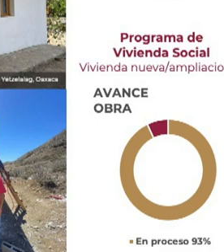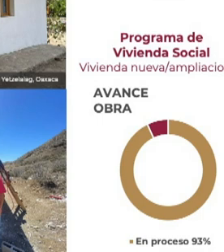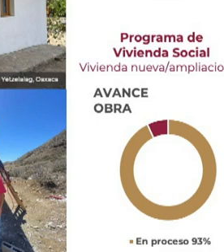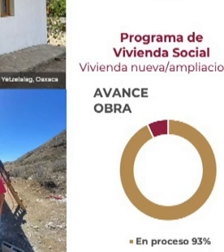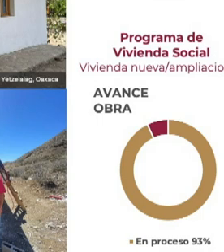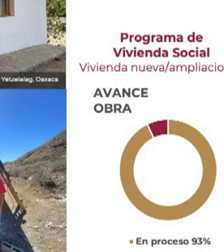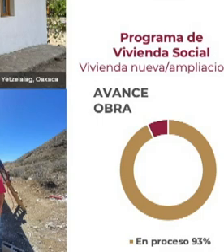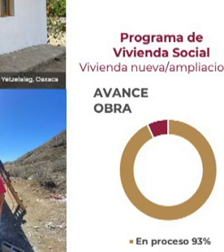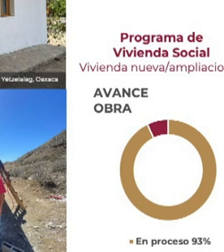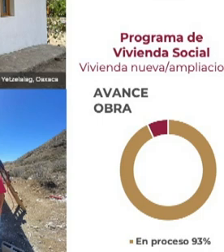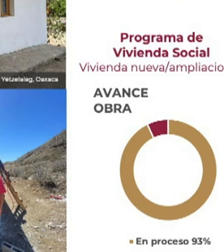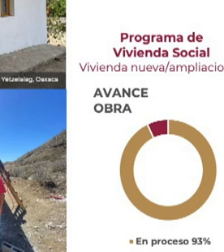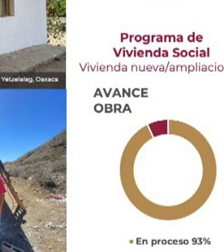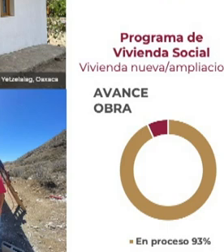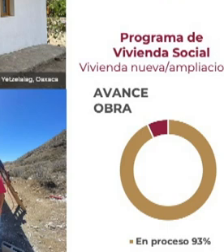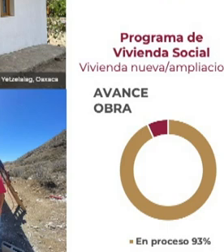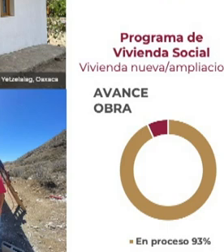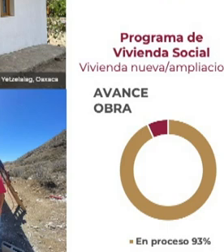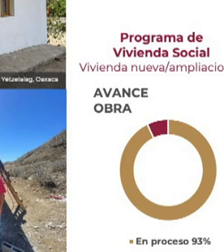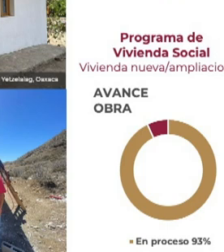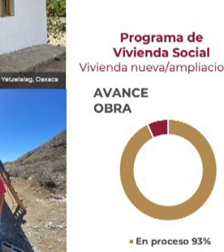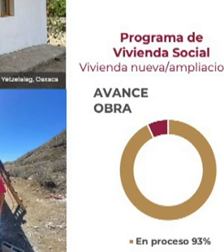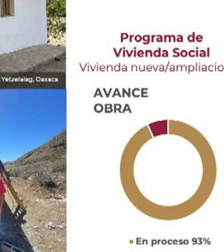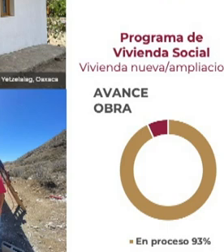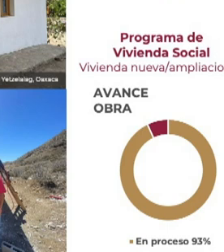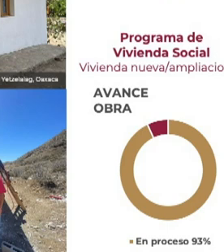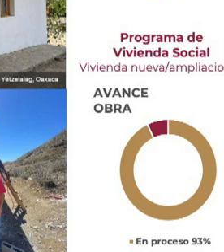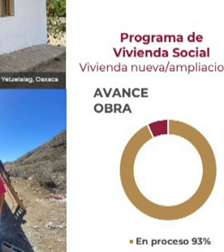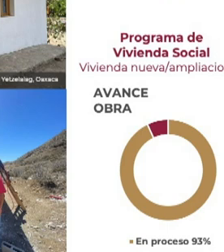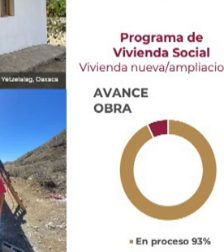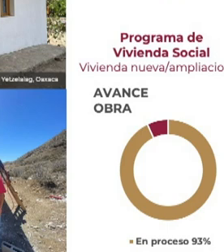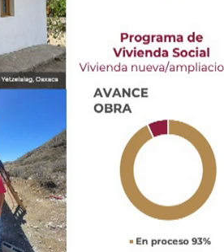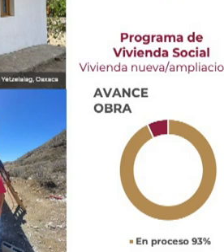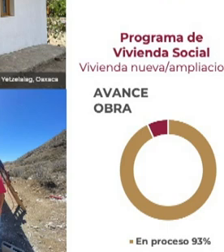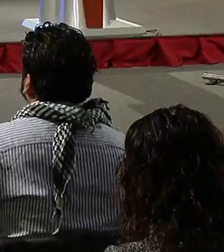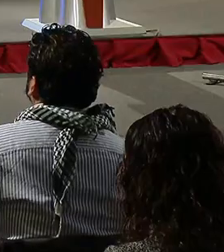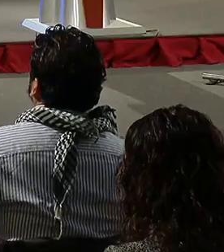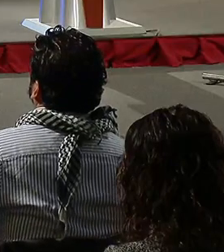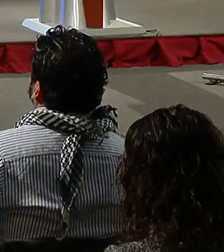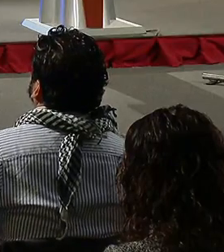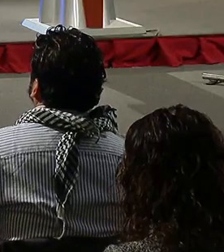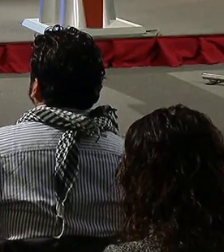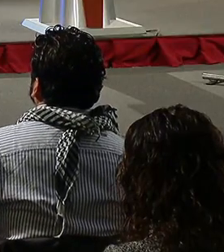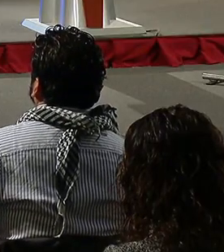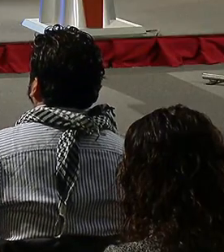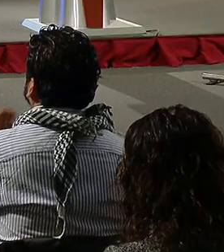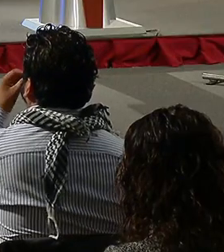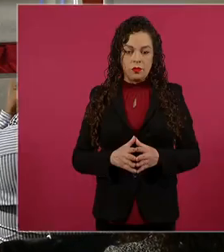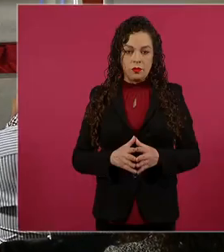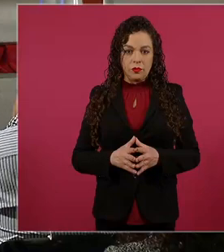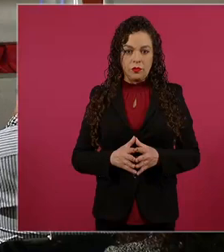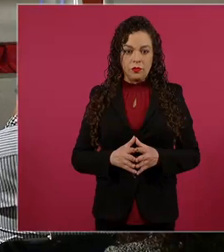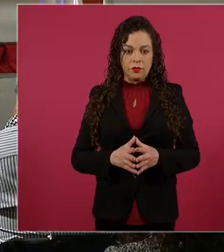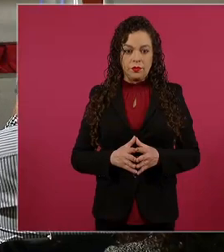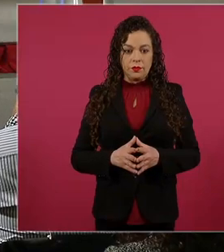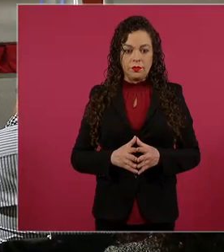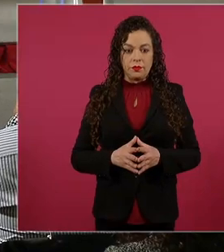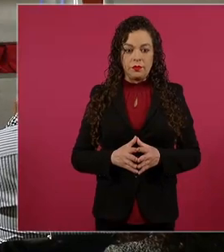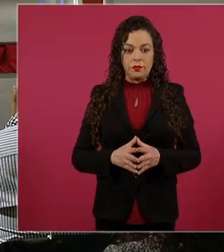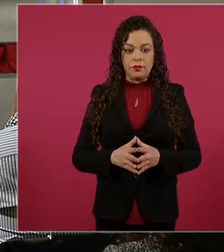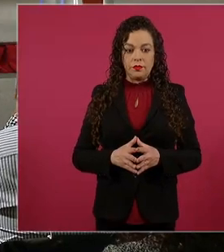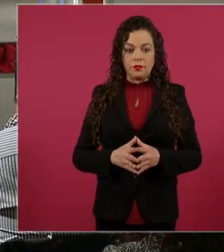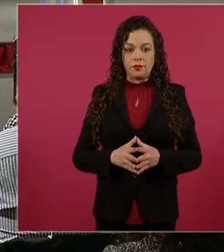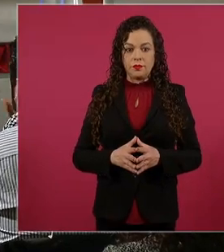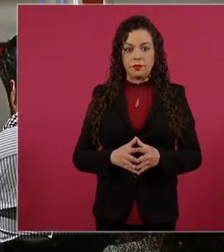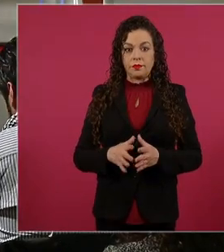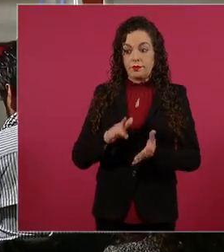y la gente decidió qué hacer en su vivienda. Y estamos muy orgullosos de este